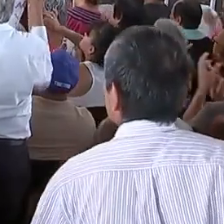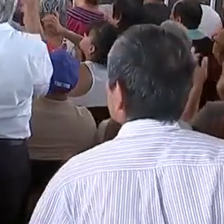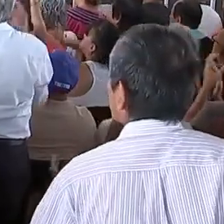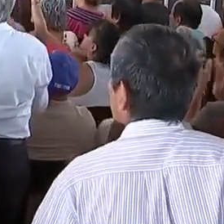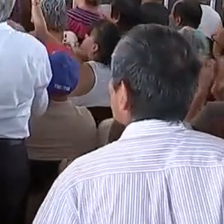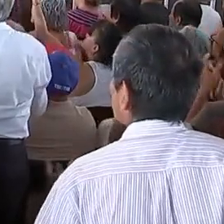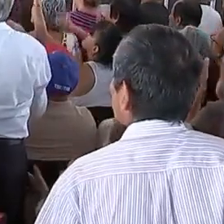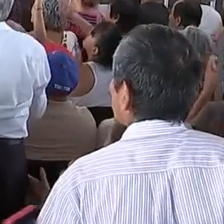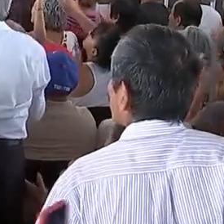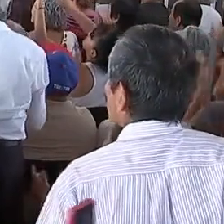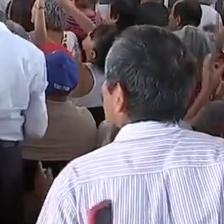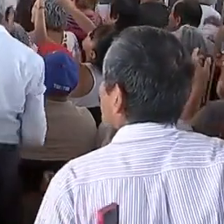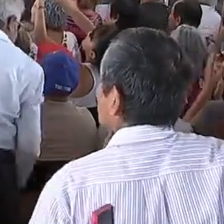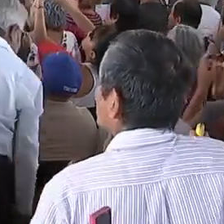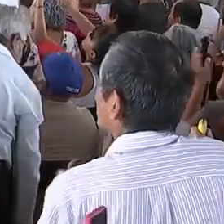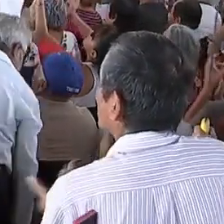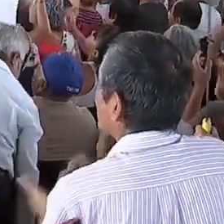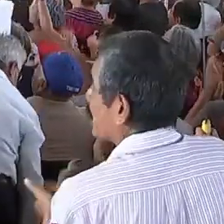amigas, amigos